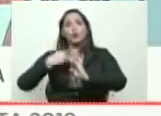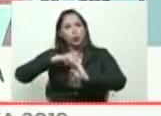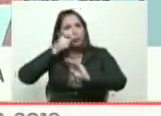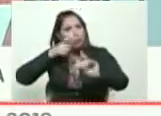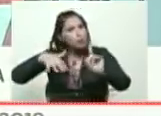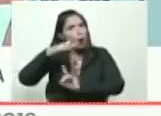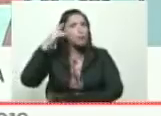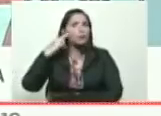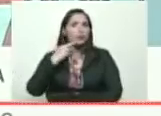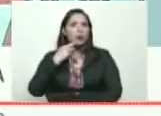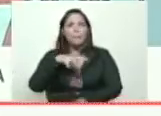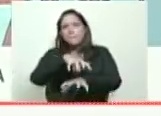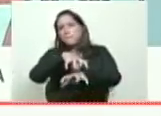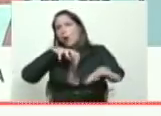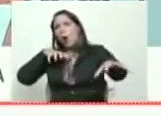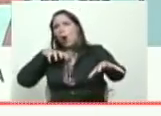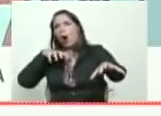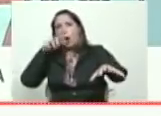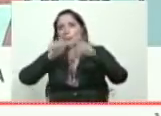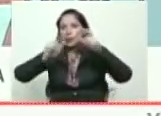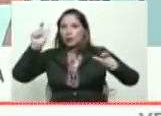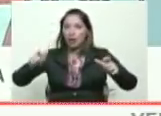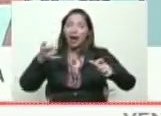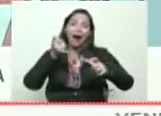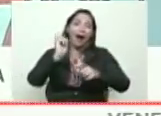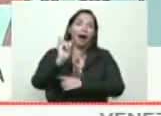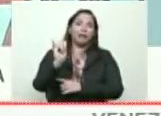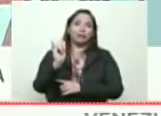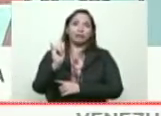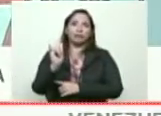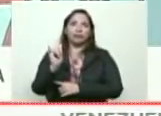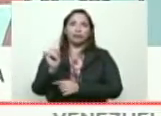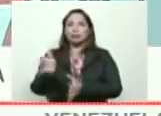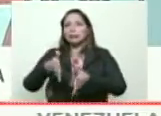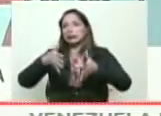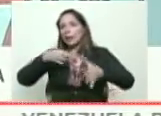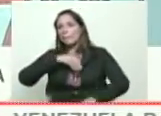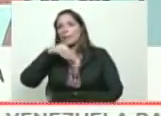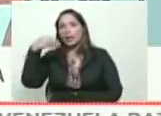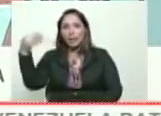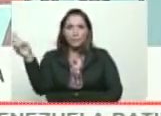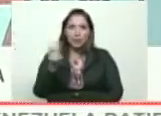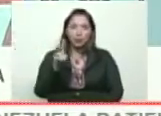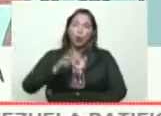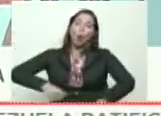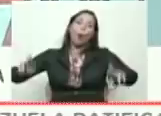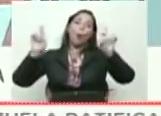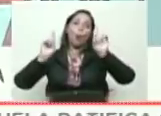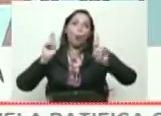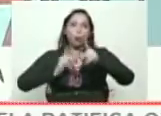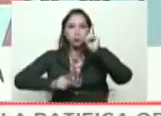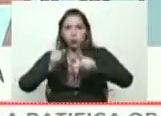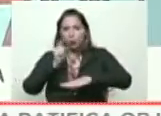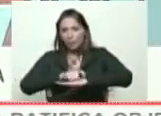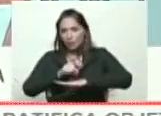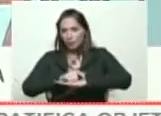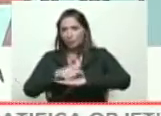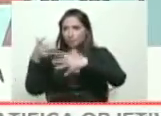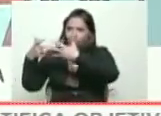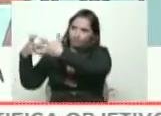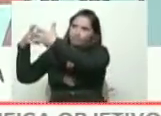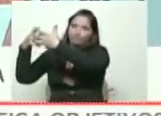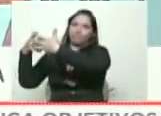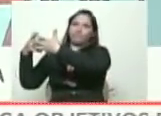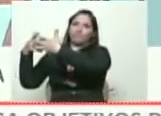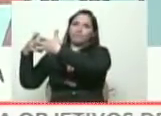bolivariano, millones de seres humanos que tienen una gran esperanza en Venezuela. Ojalá en algún momento en Estados Unidos